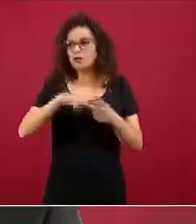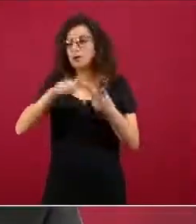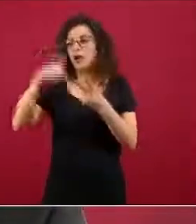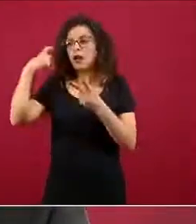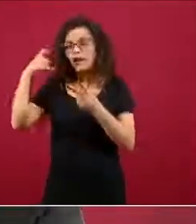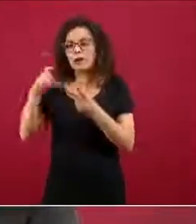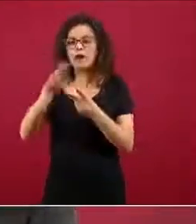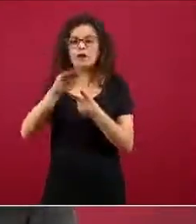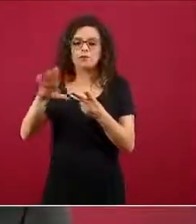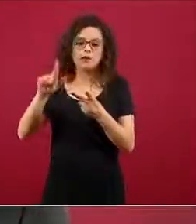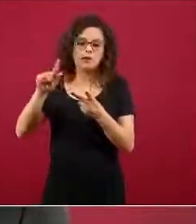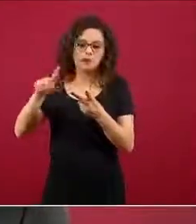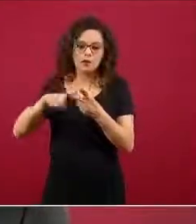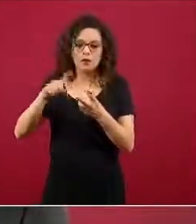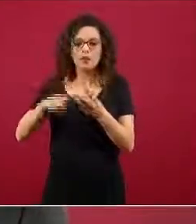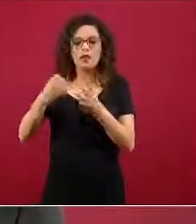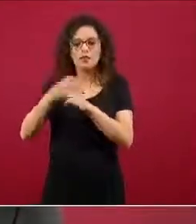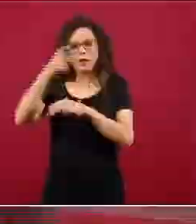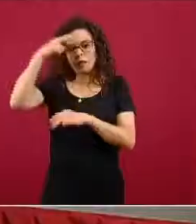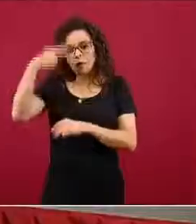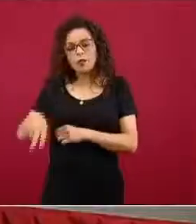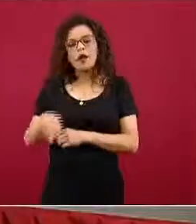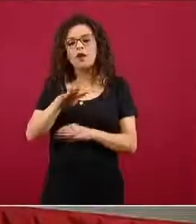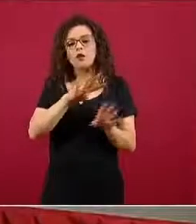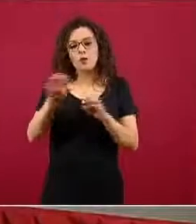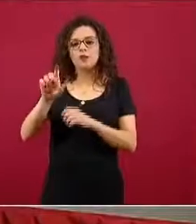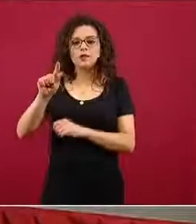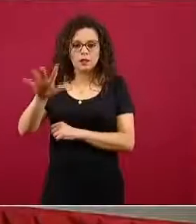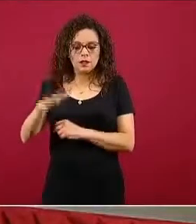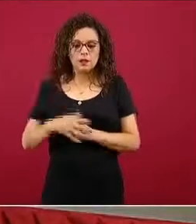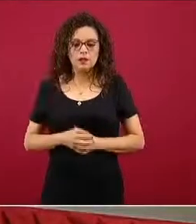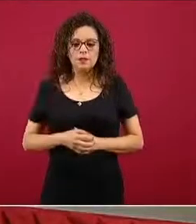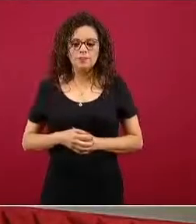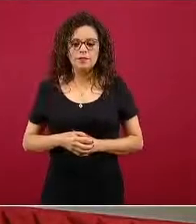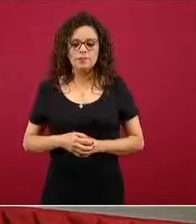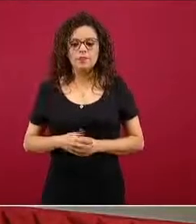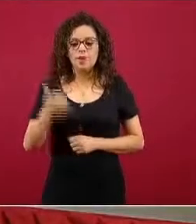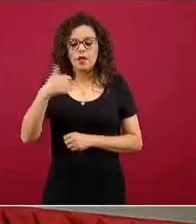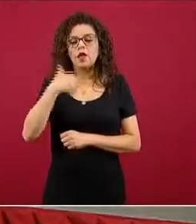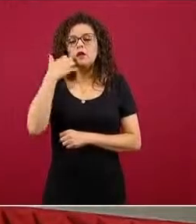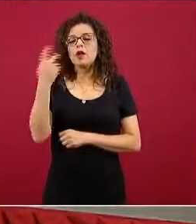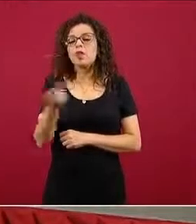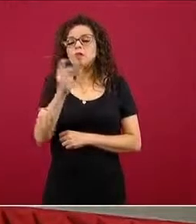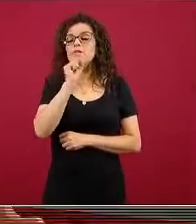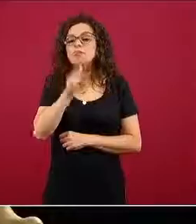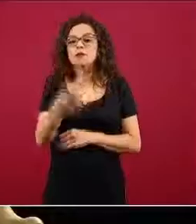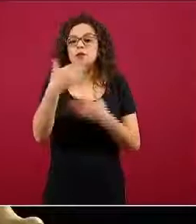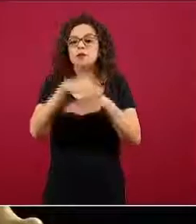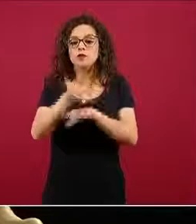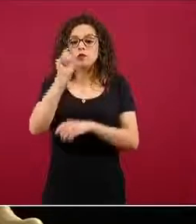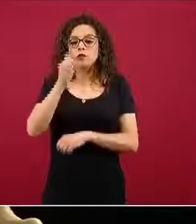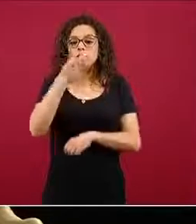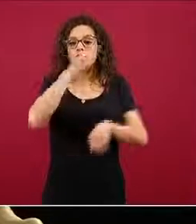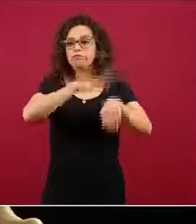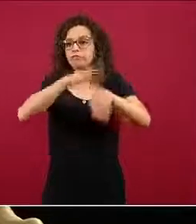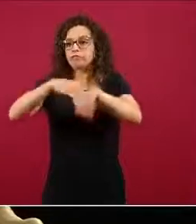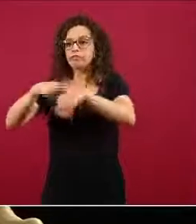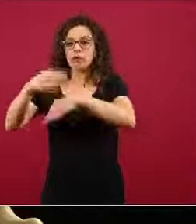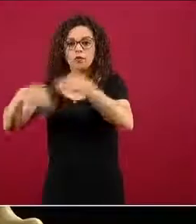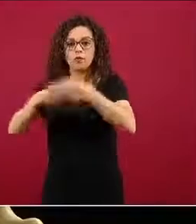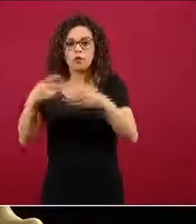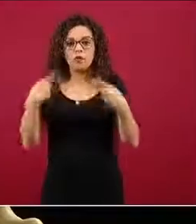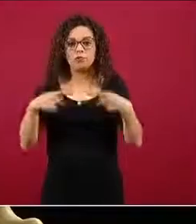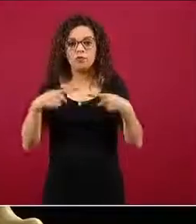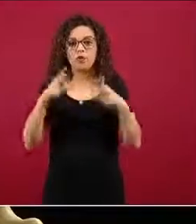Querétaro, 975 en el Estado de México. Y también le quiero preguntar sobre este llamado que han hecho a la población de no